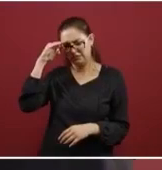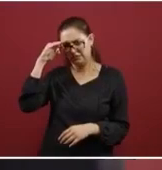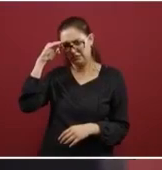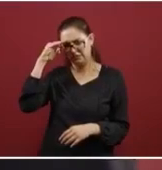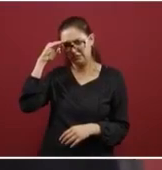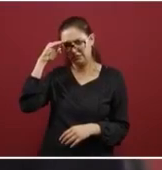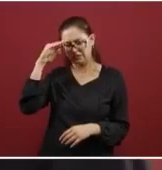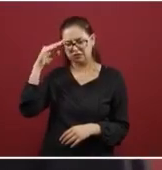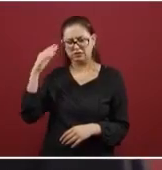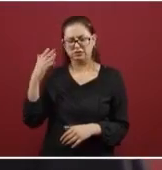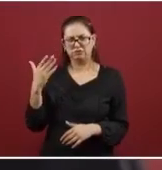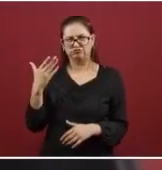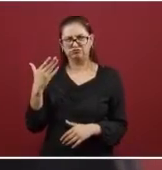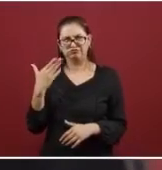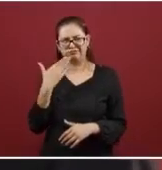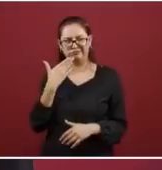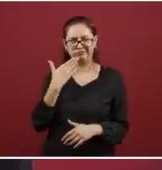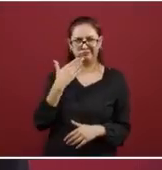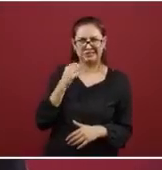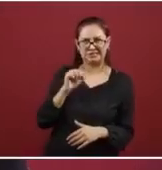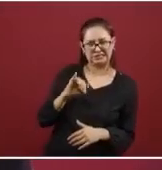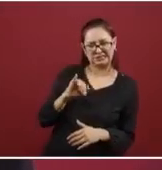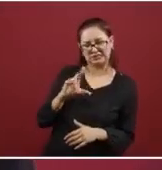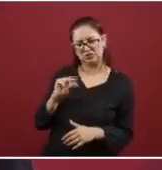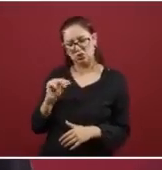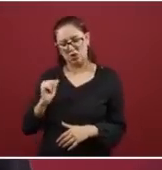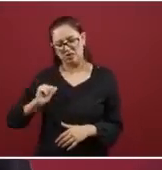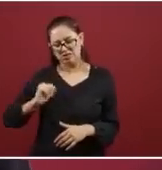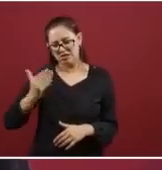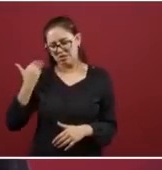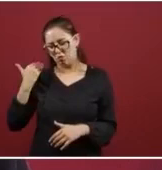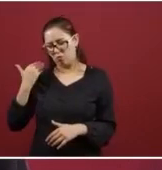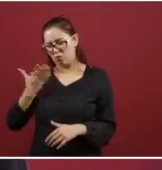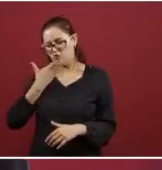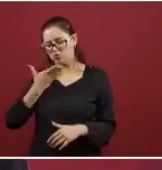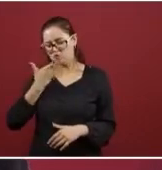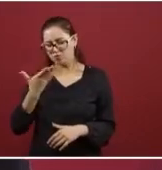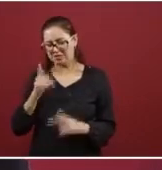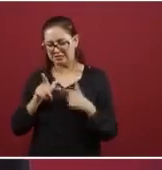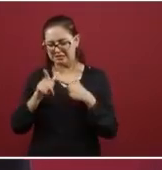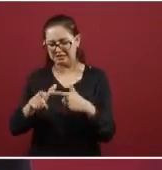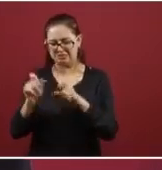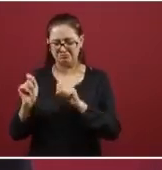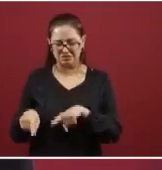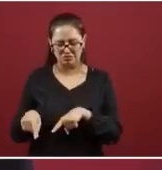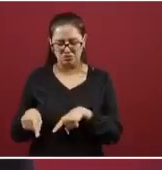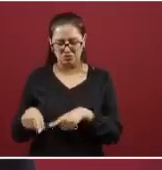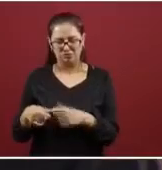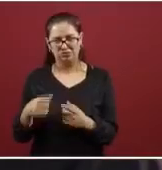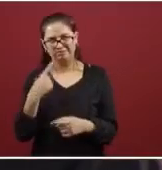el hacerlo como se acostumbraba anteriormente. Yo soy más